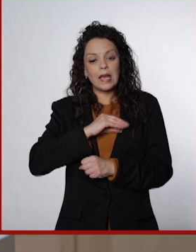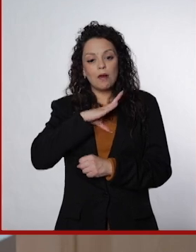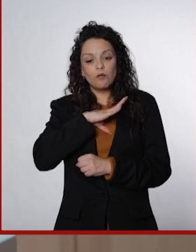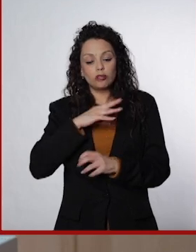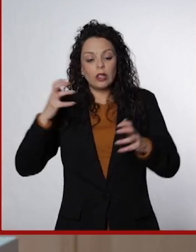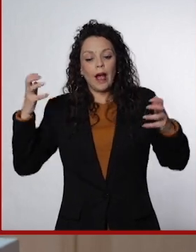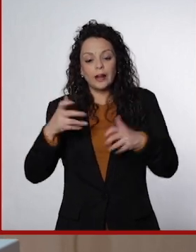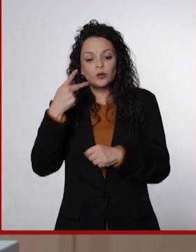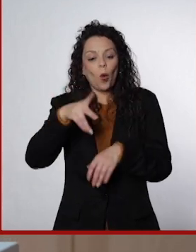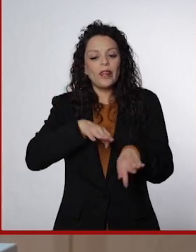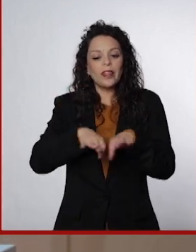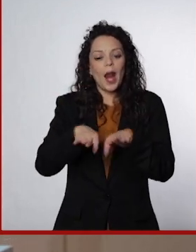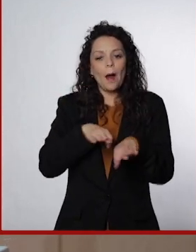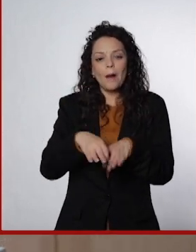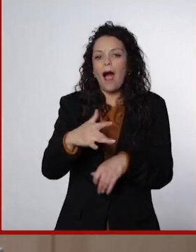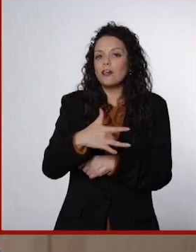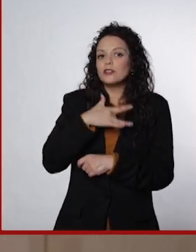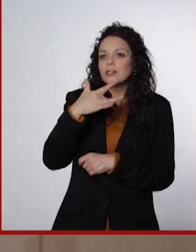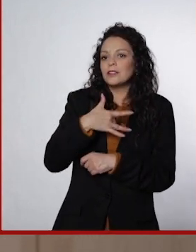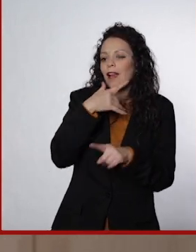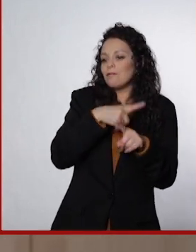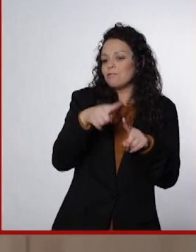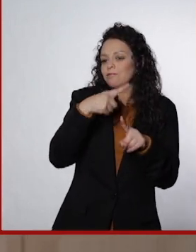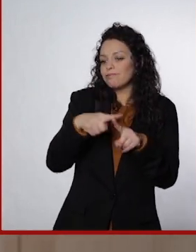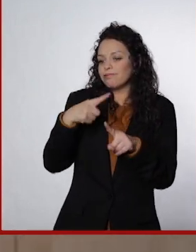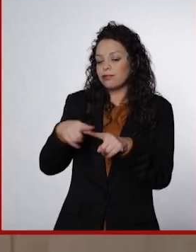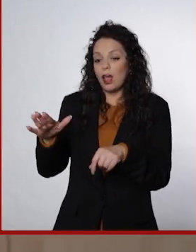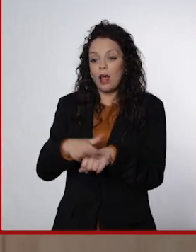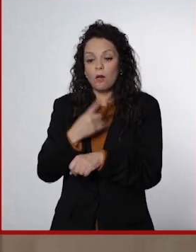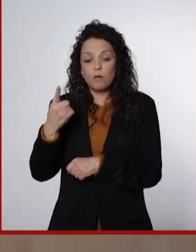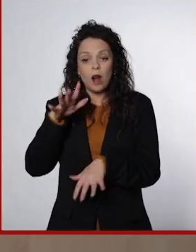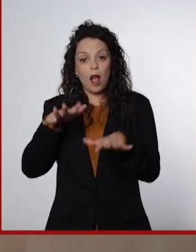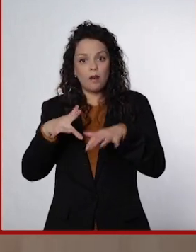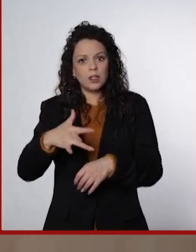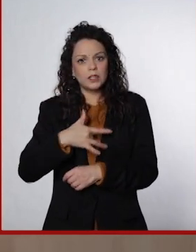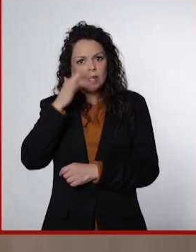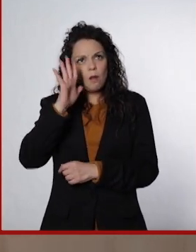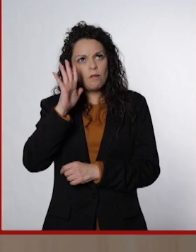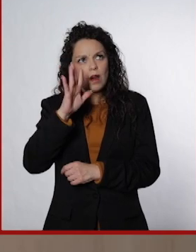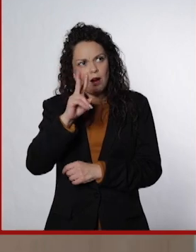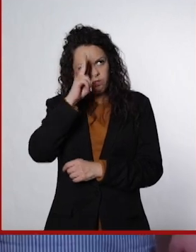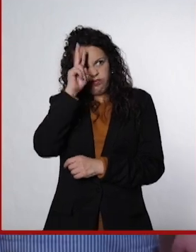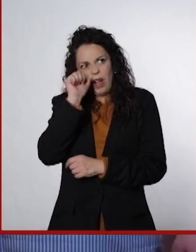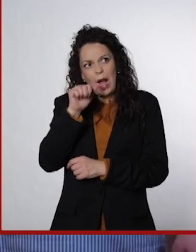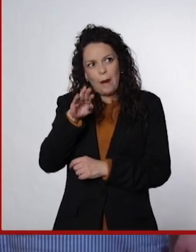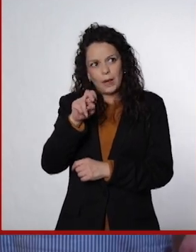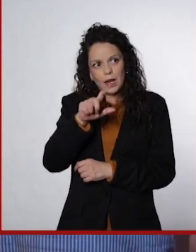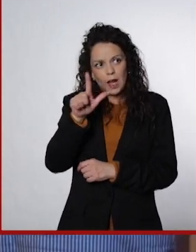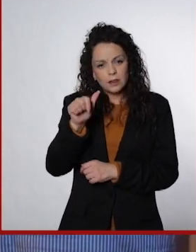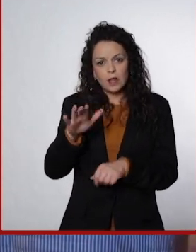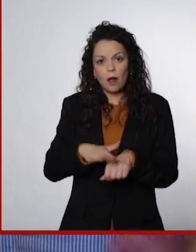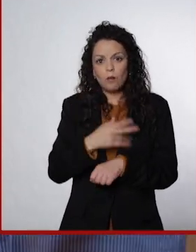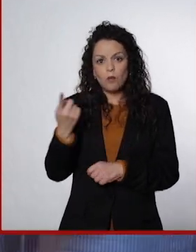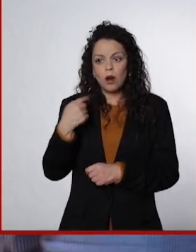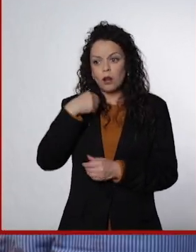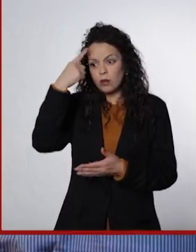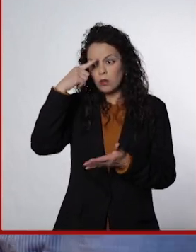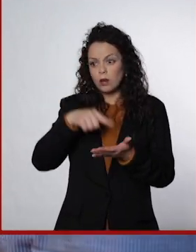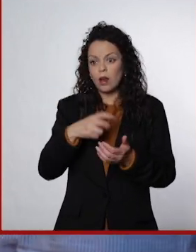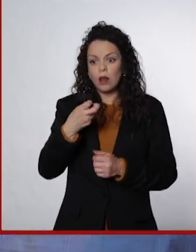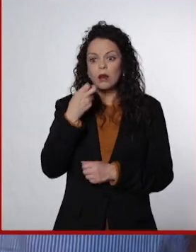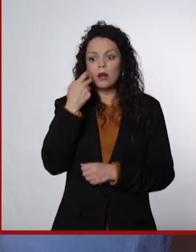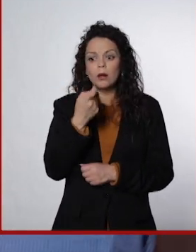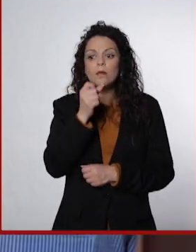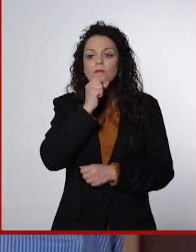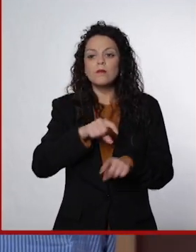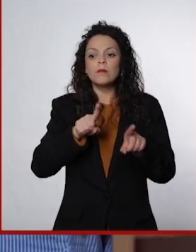su trabajo. El tema es que a menudo nos amenazan mucho. Yo creo que justo por esta misma cuestión que decía hace